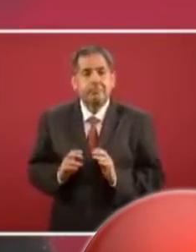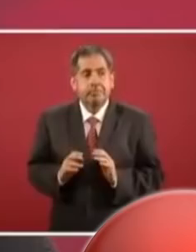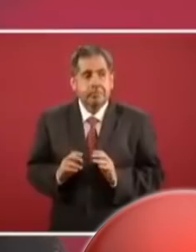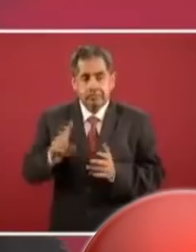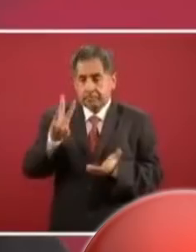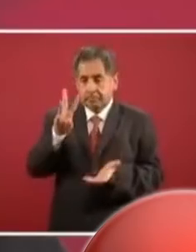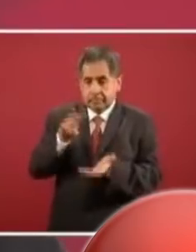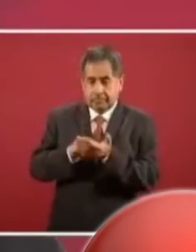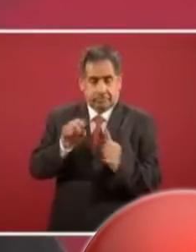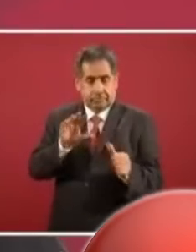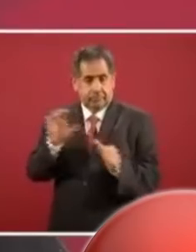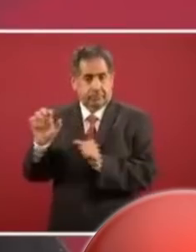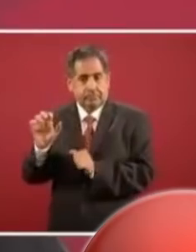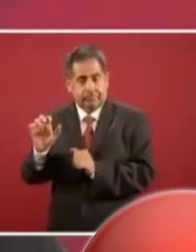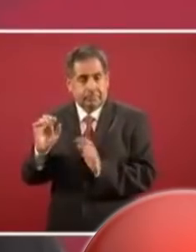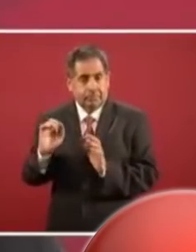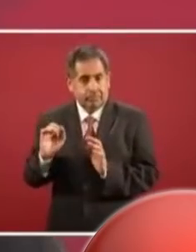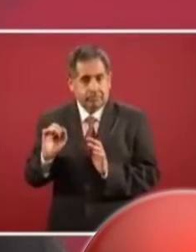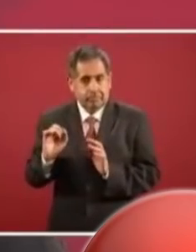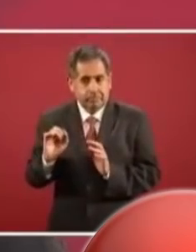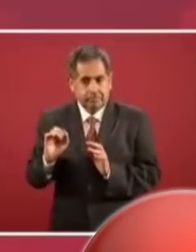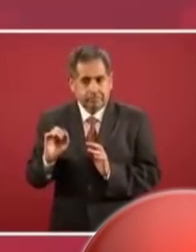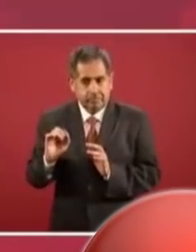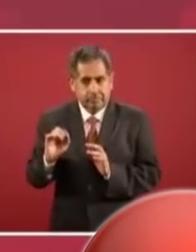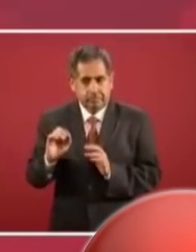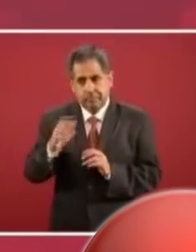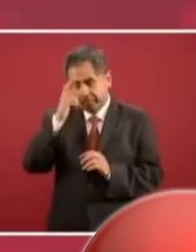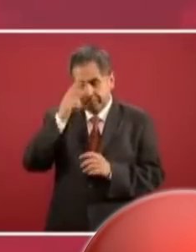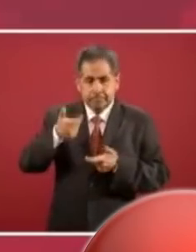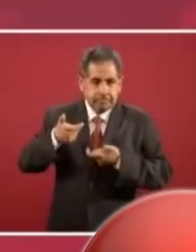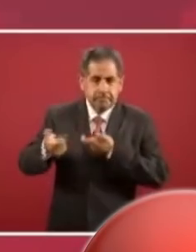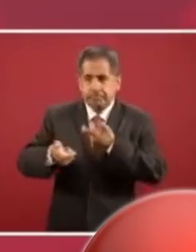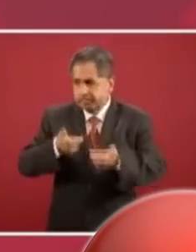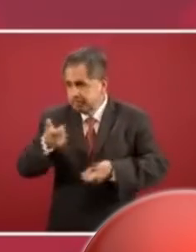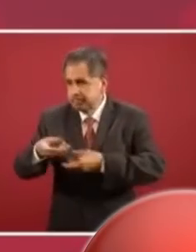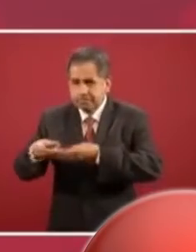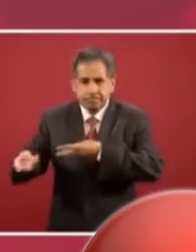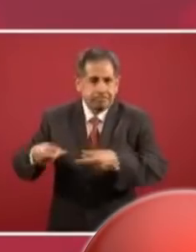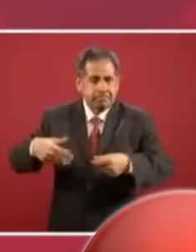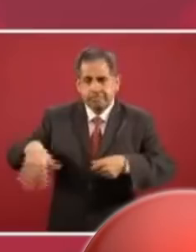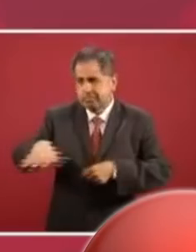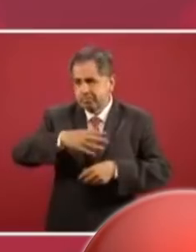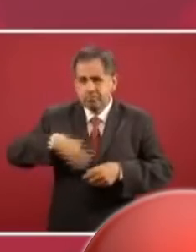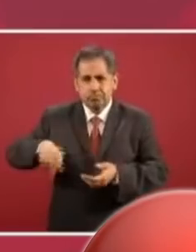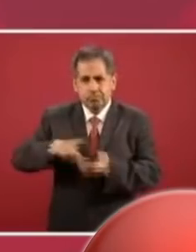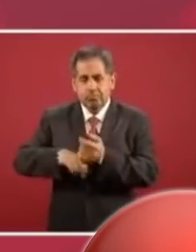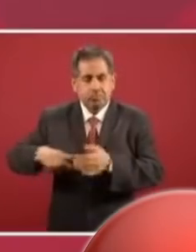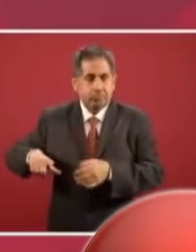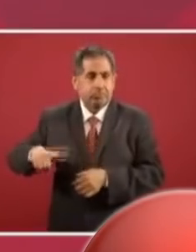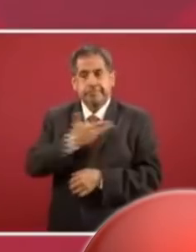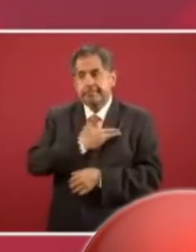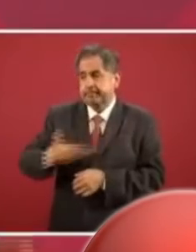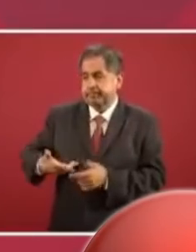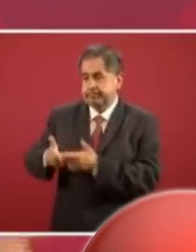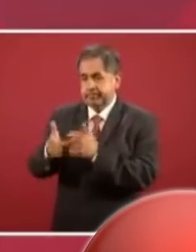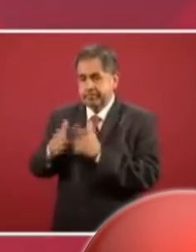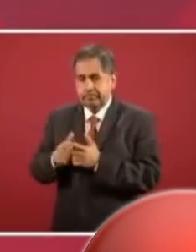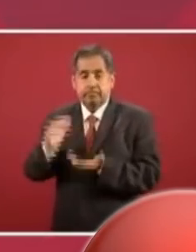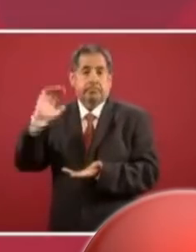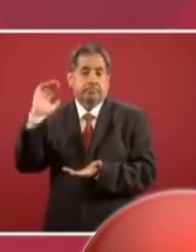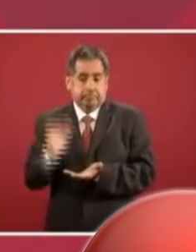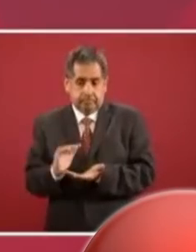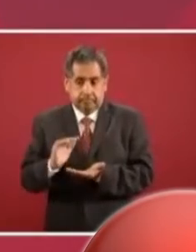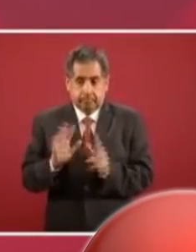de 3,600 por los servicios de la presidencia a